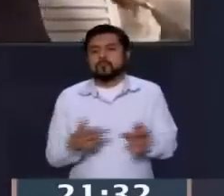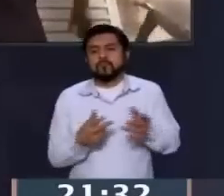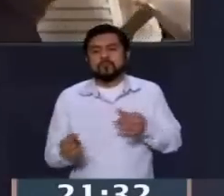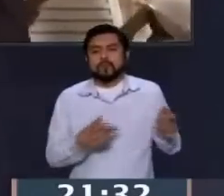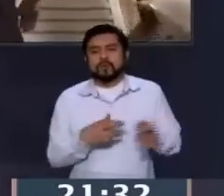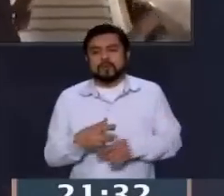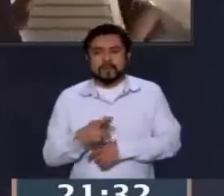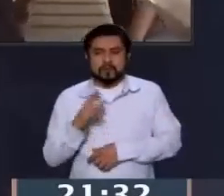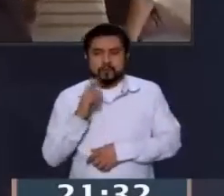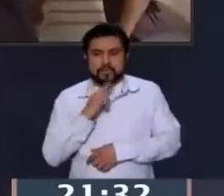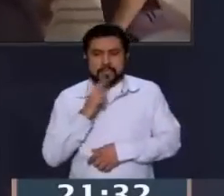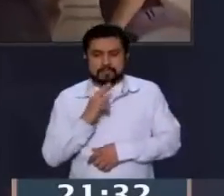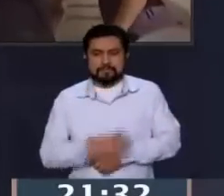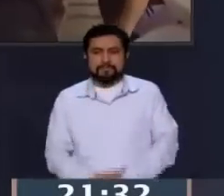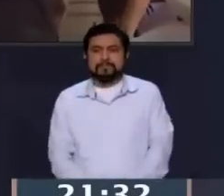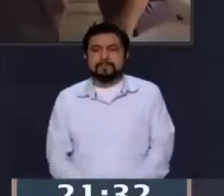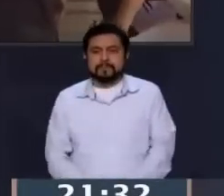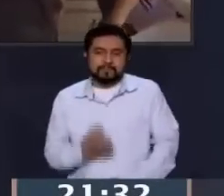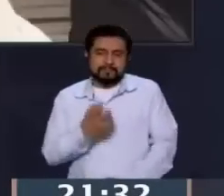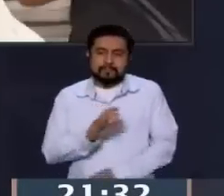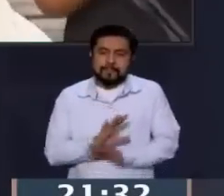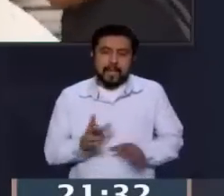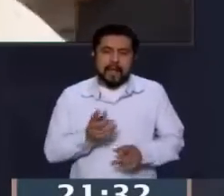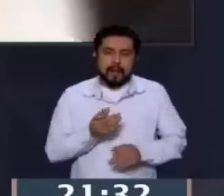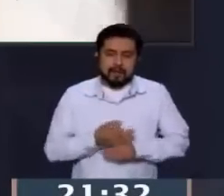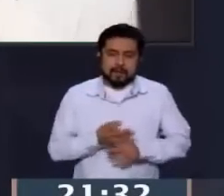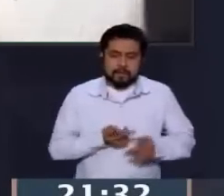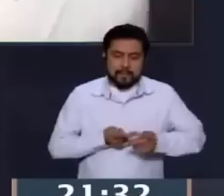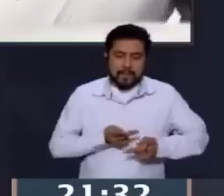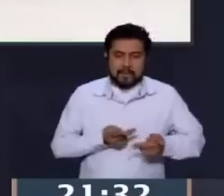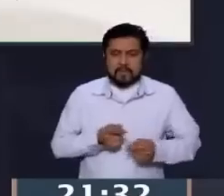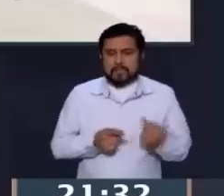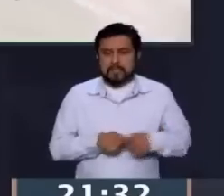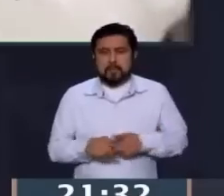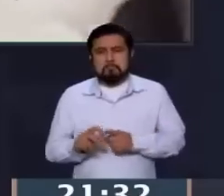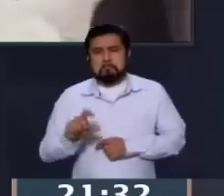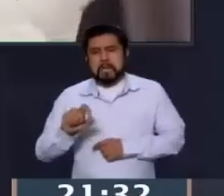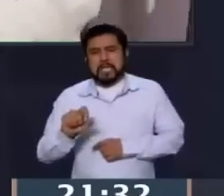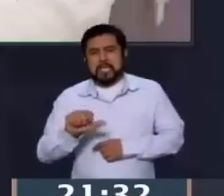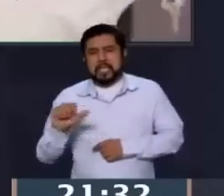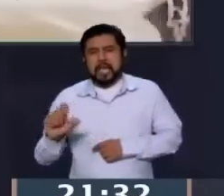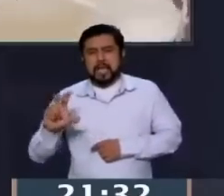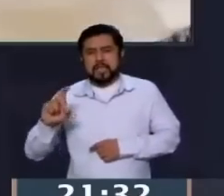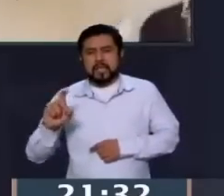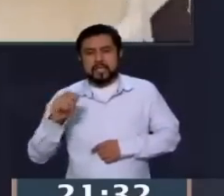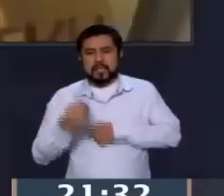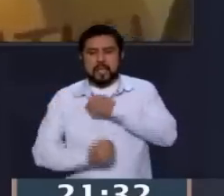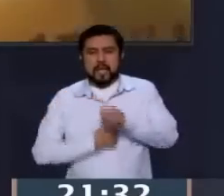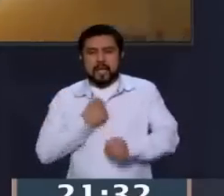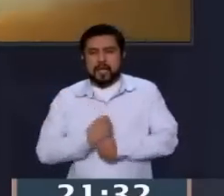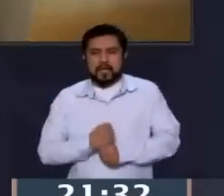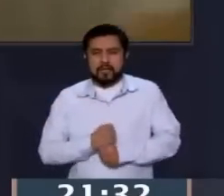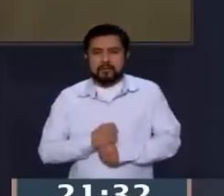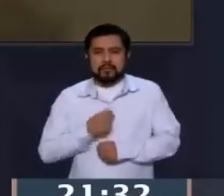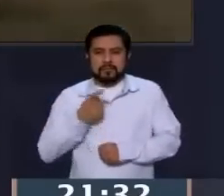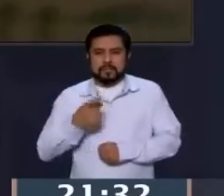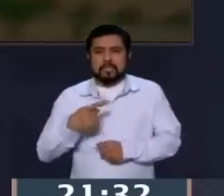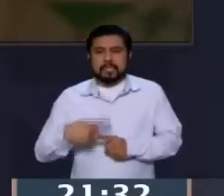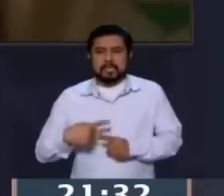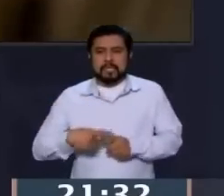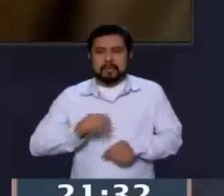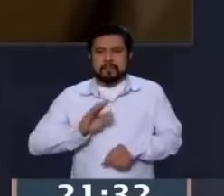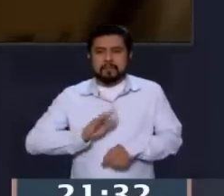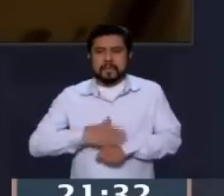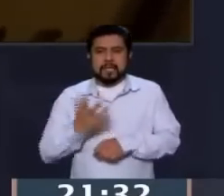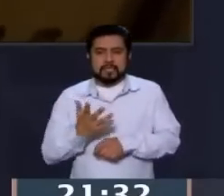de infraestructura para garantizar que en el mediano plazo entiéndase de veinte treinta años sea el el los principales